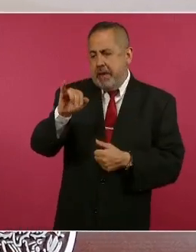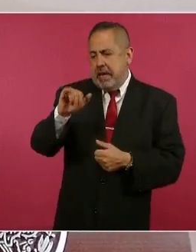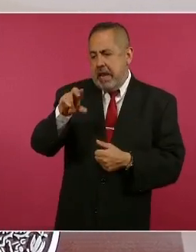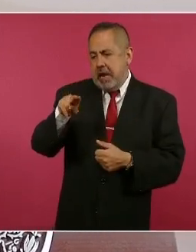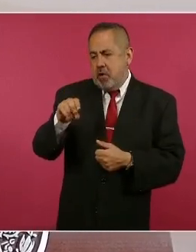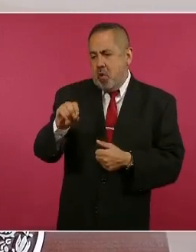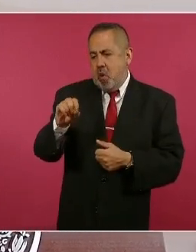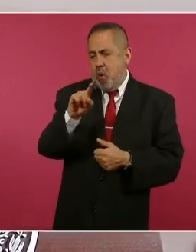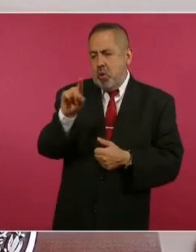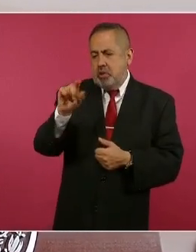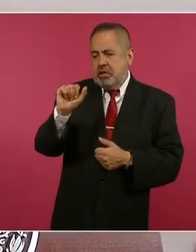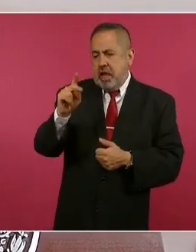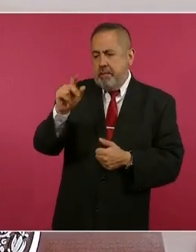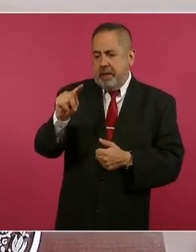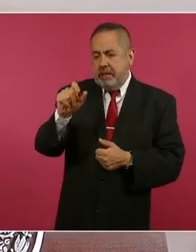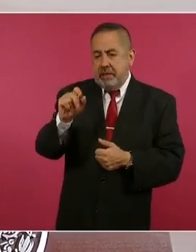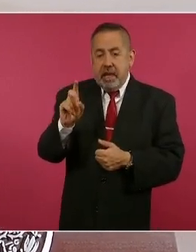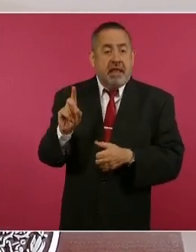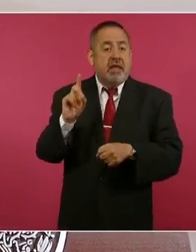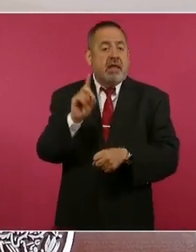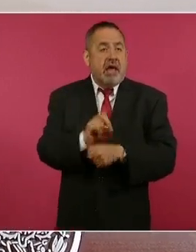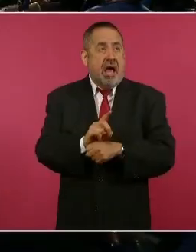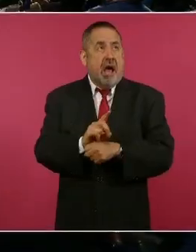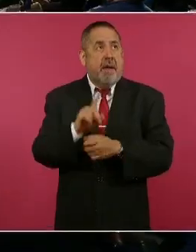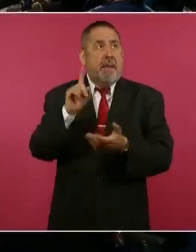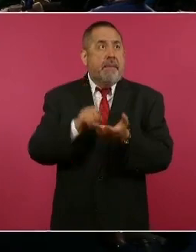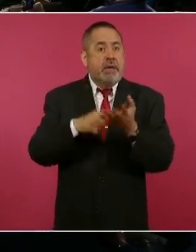10 de abril de